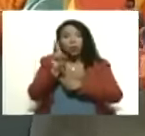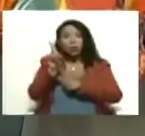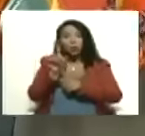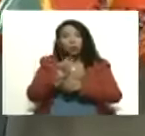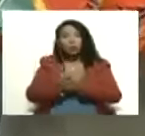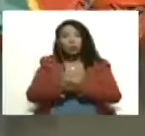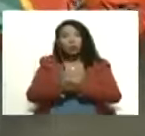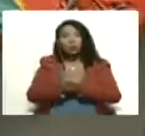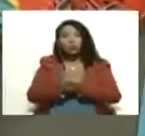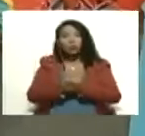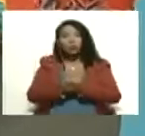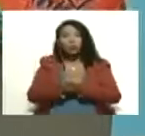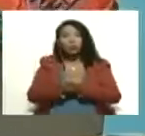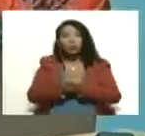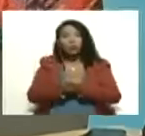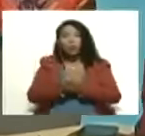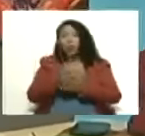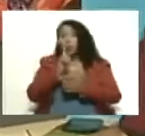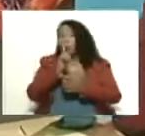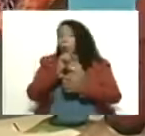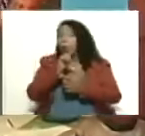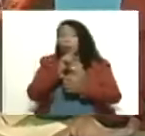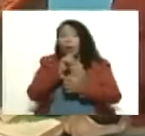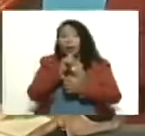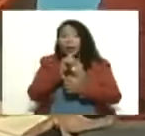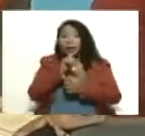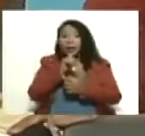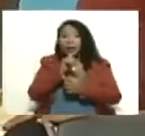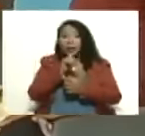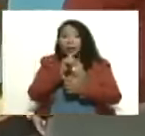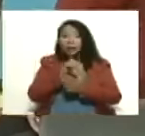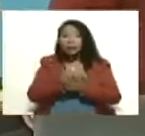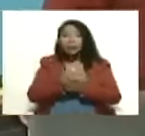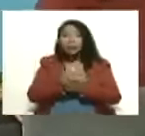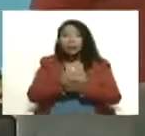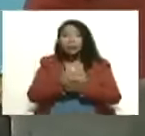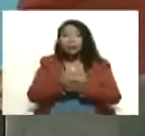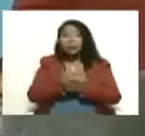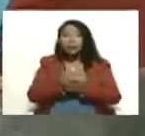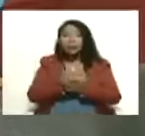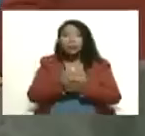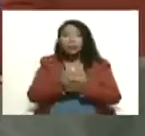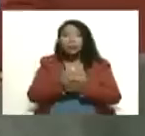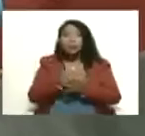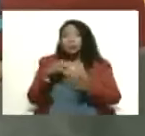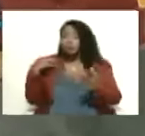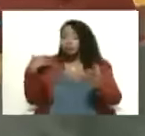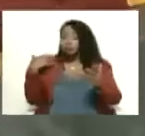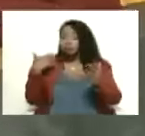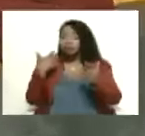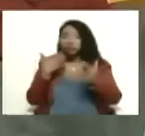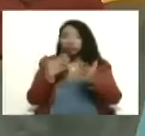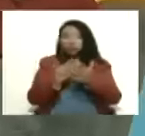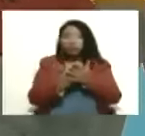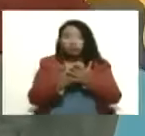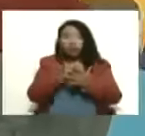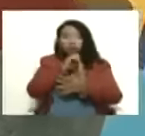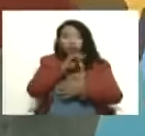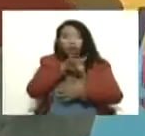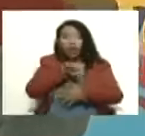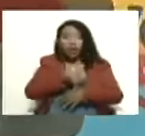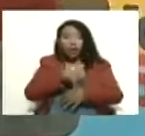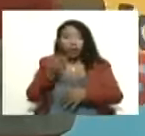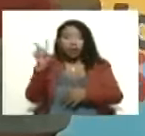pregunta no ha existido en toda la historia de esta República una